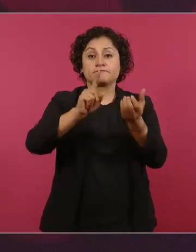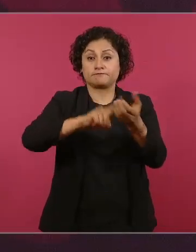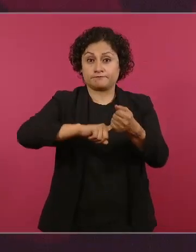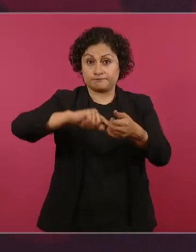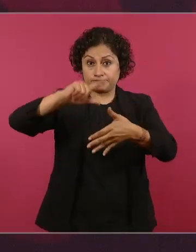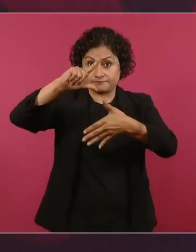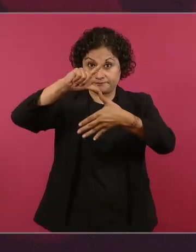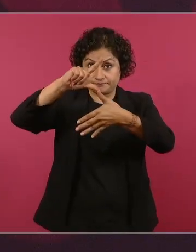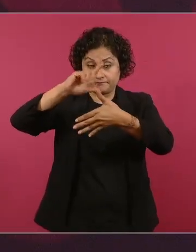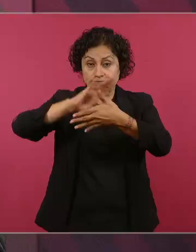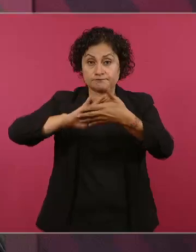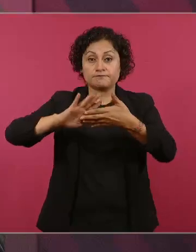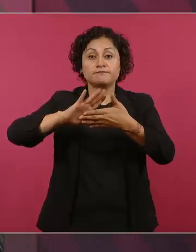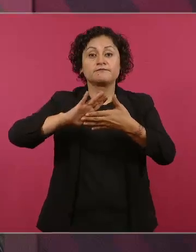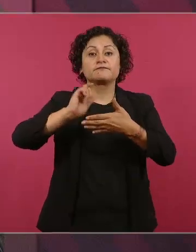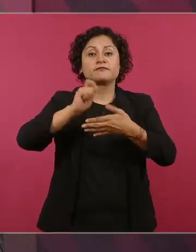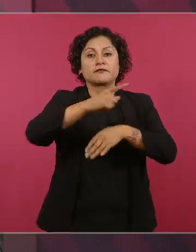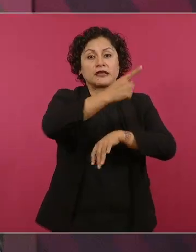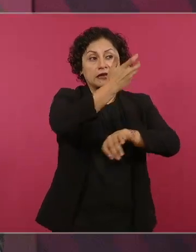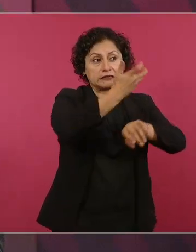Unidos.